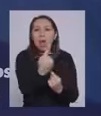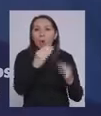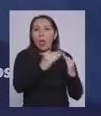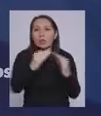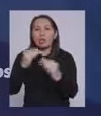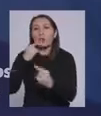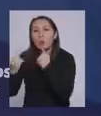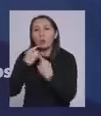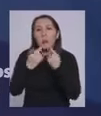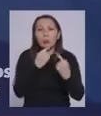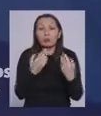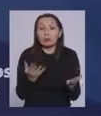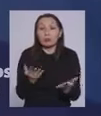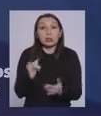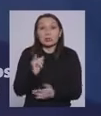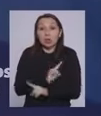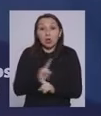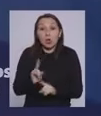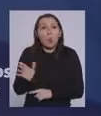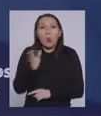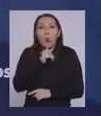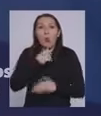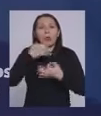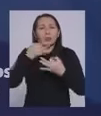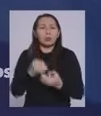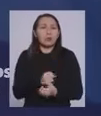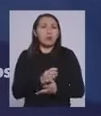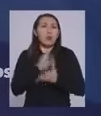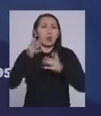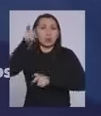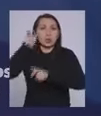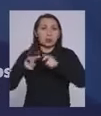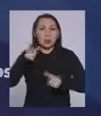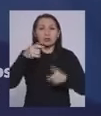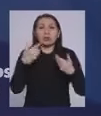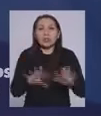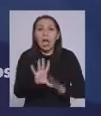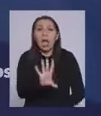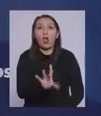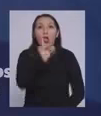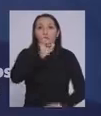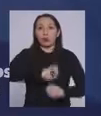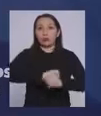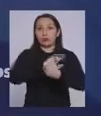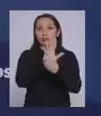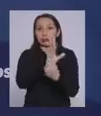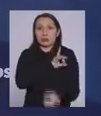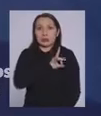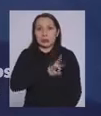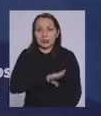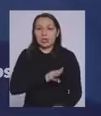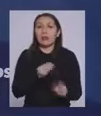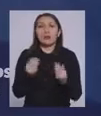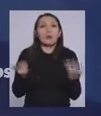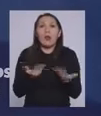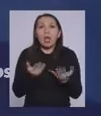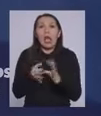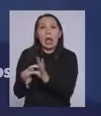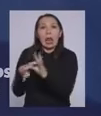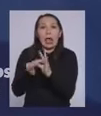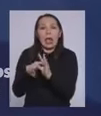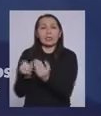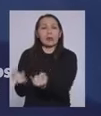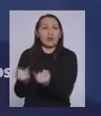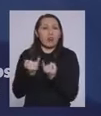esto? Porque si no, no tendríamos la cantidad enorme de pacientes detectados en Chile en base justamente a la